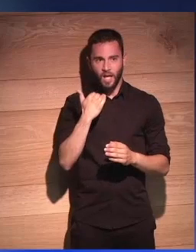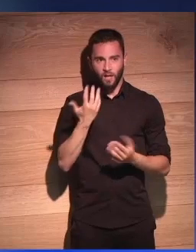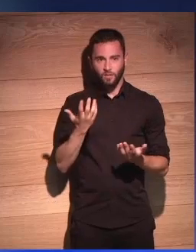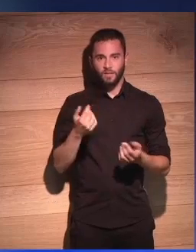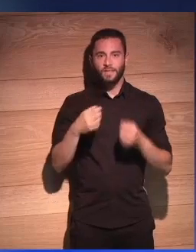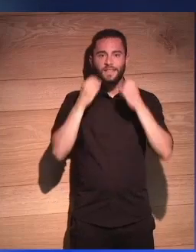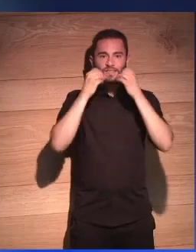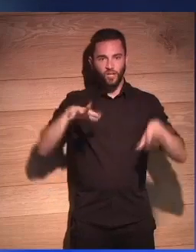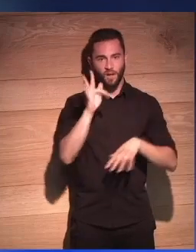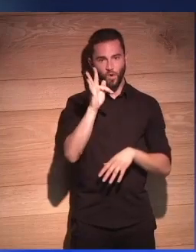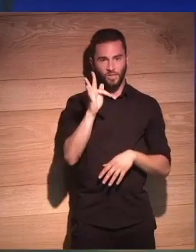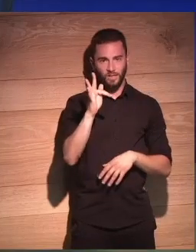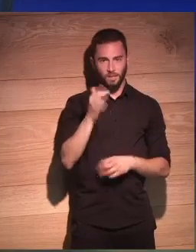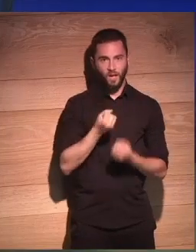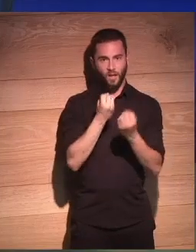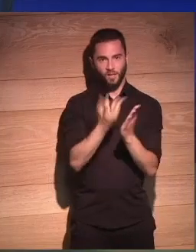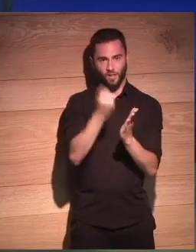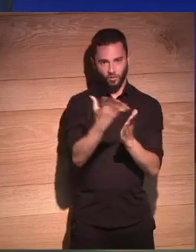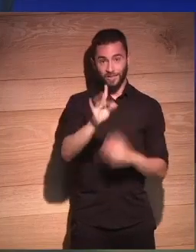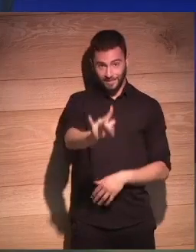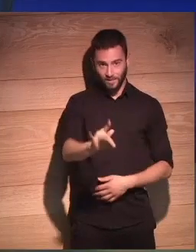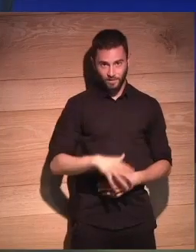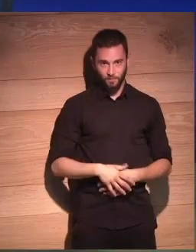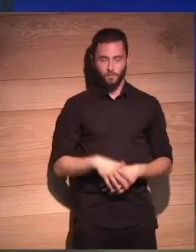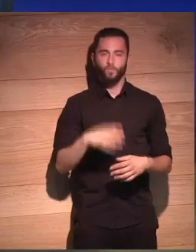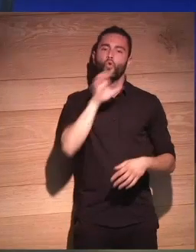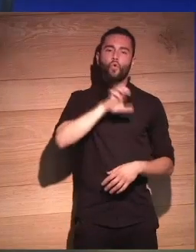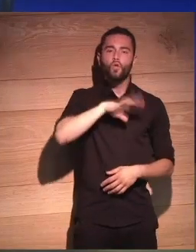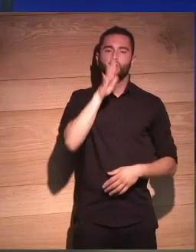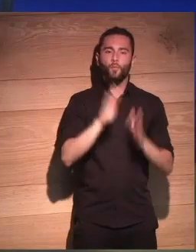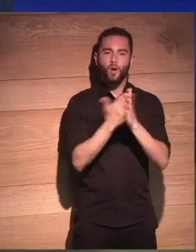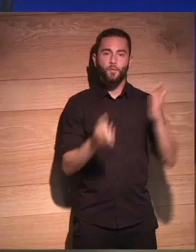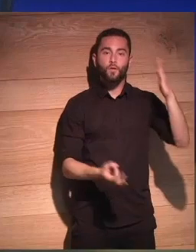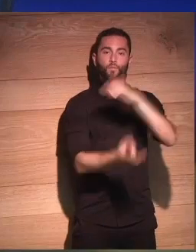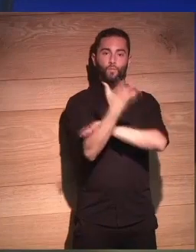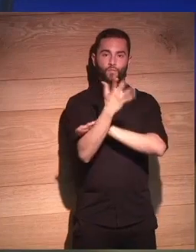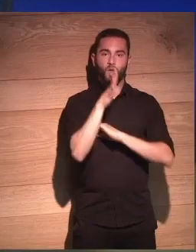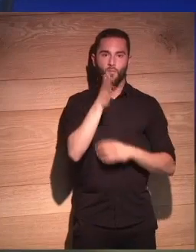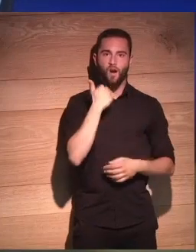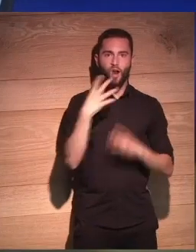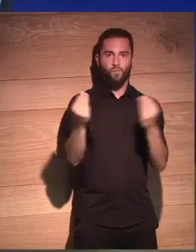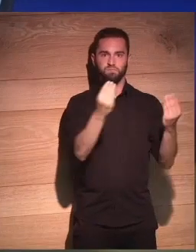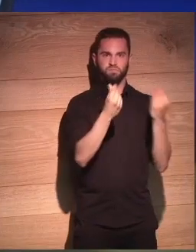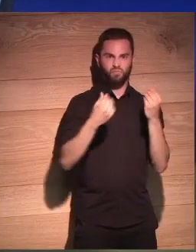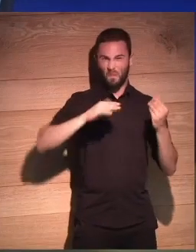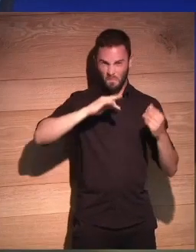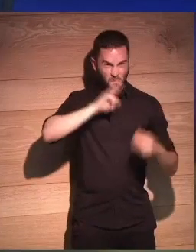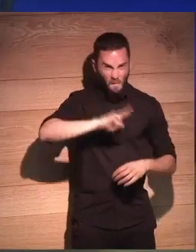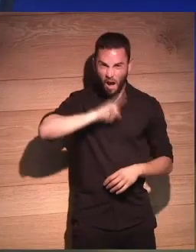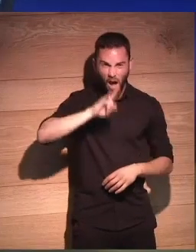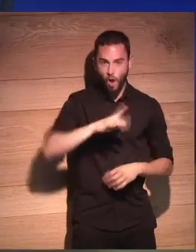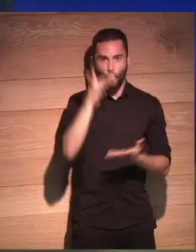positiva que contar. Bueno, es curioso porque el libro nace de un, permíteme la expresión, de un mal rollo integral que tú tuviste un